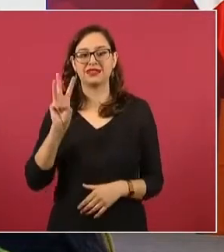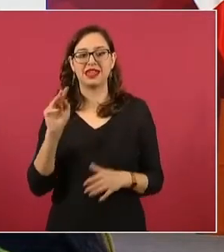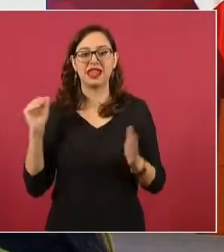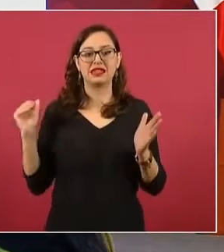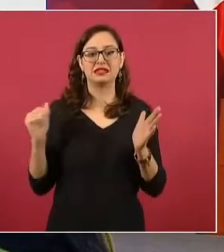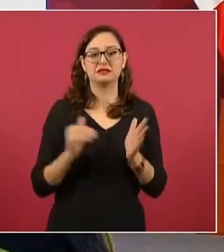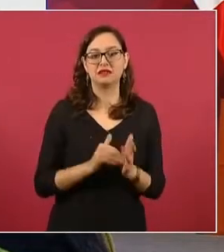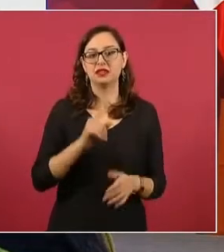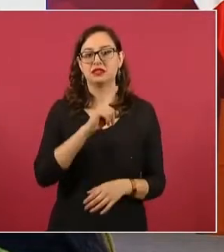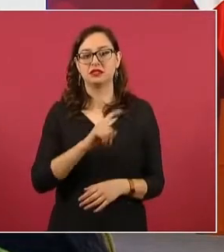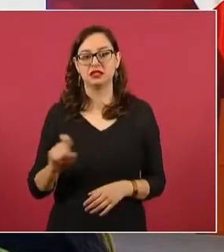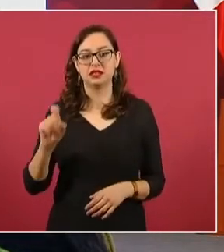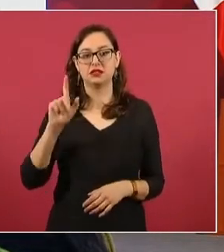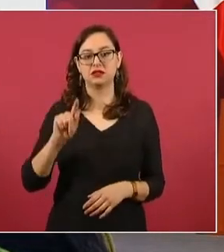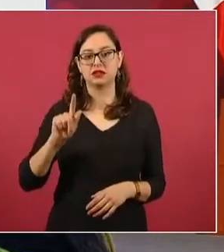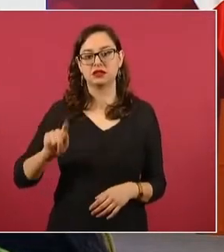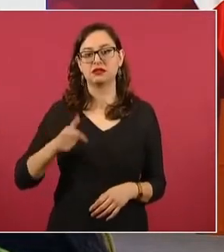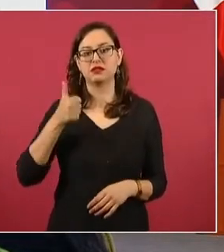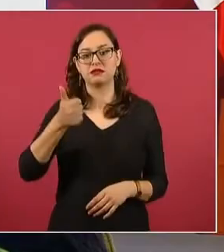3.176 alumnos